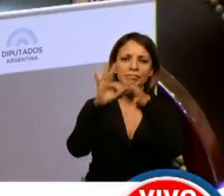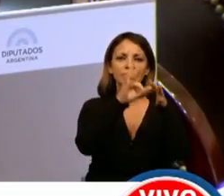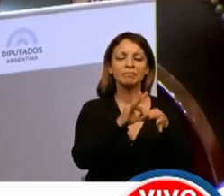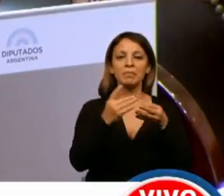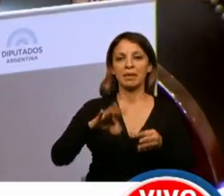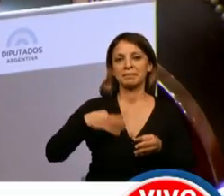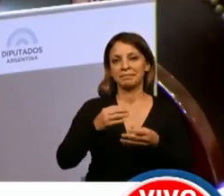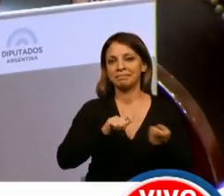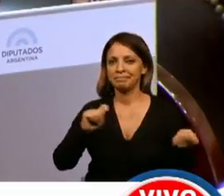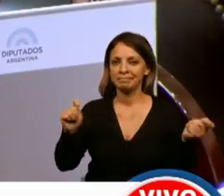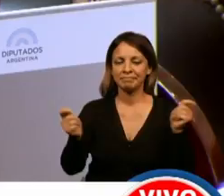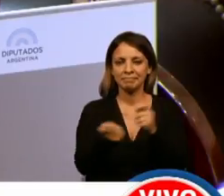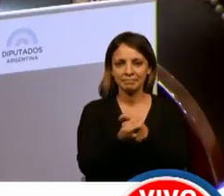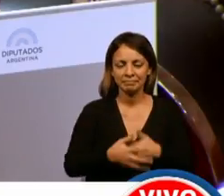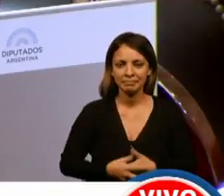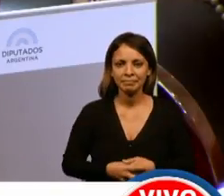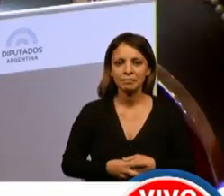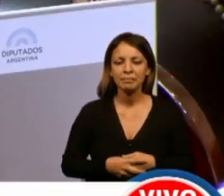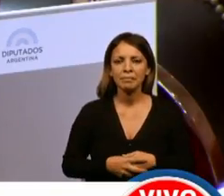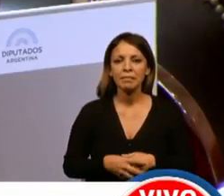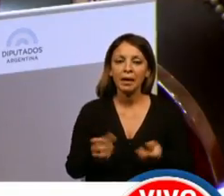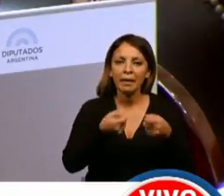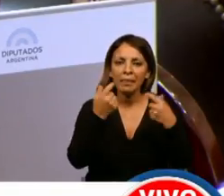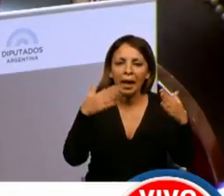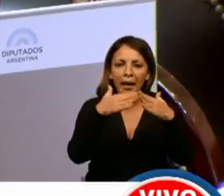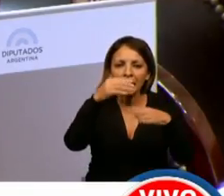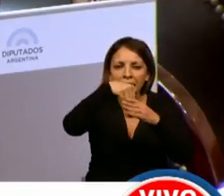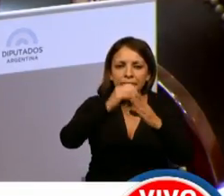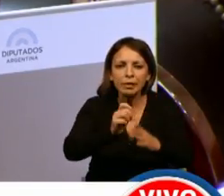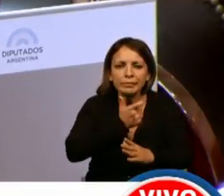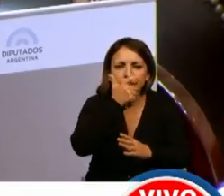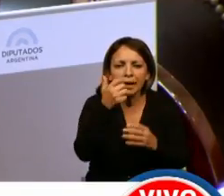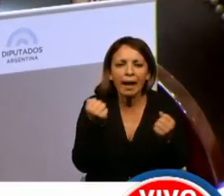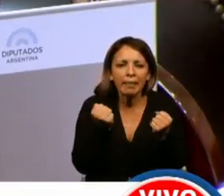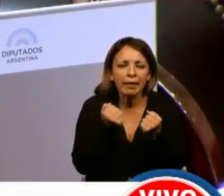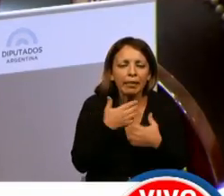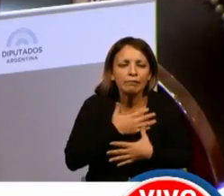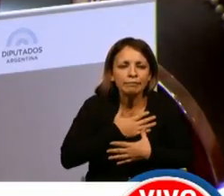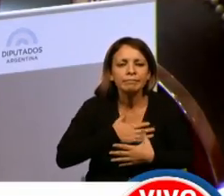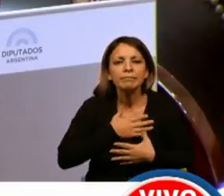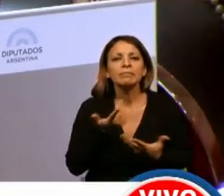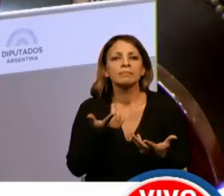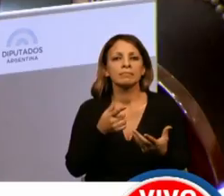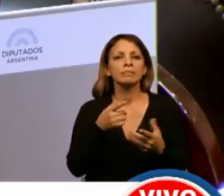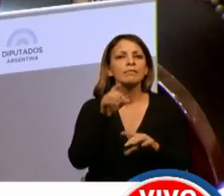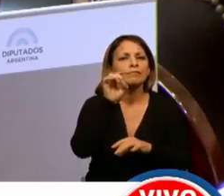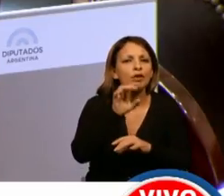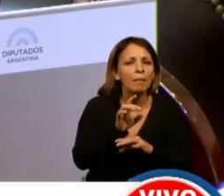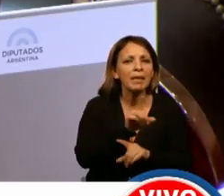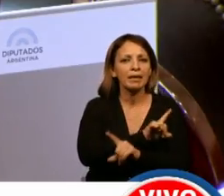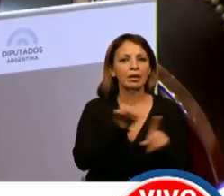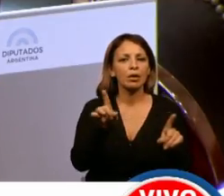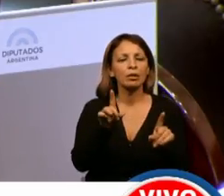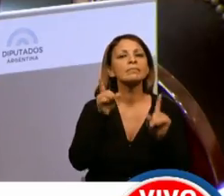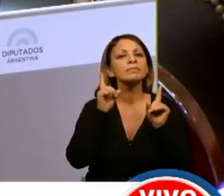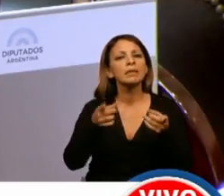que hoy día nos viene sucediendo calefaccionar los hogares hoy día no están solos que nuestras casas estén más calentitas también es